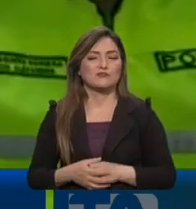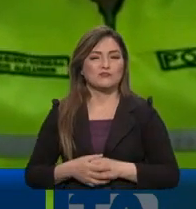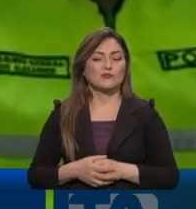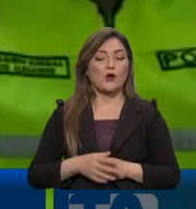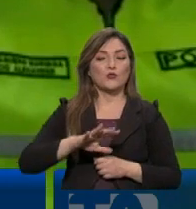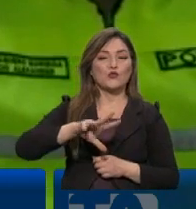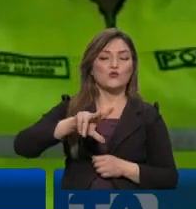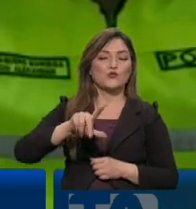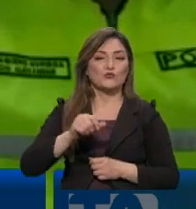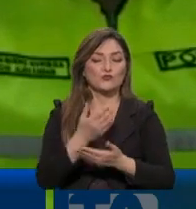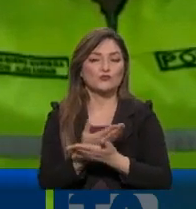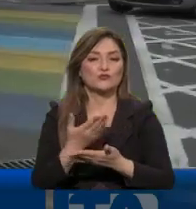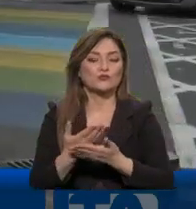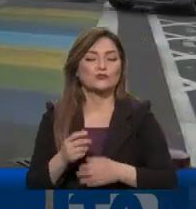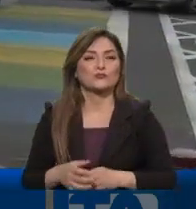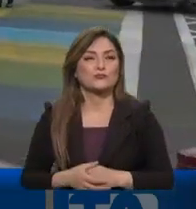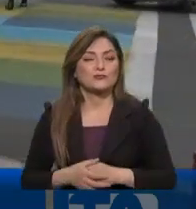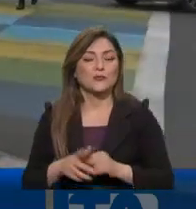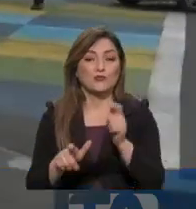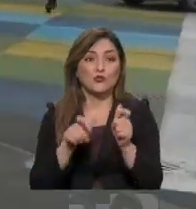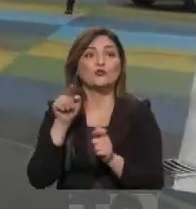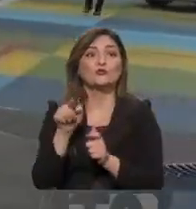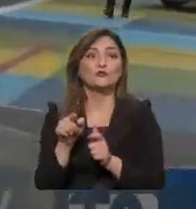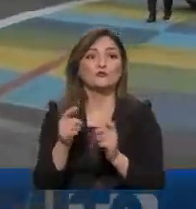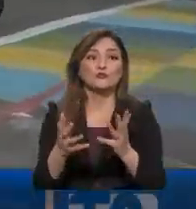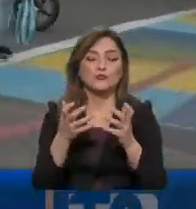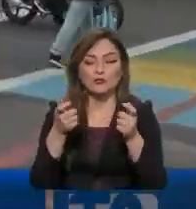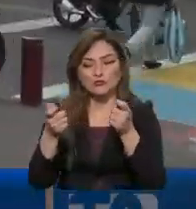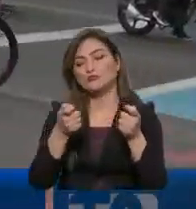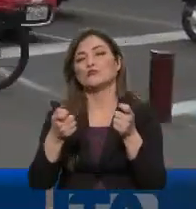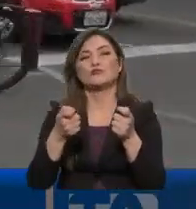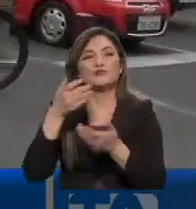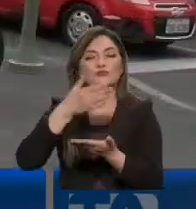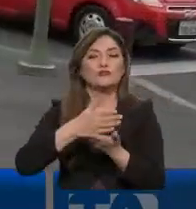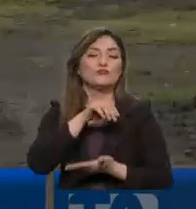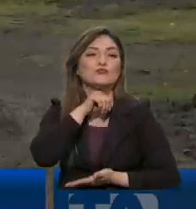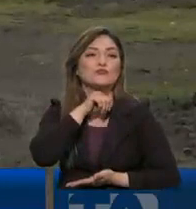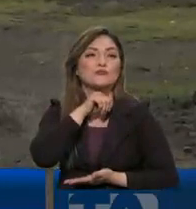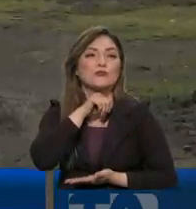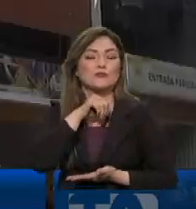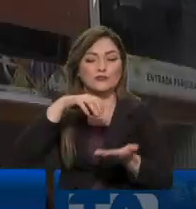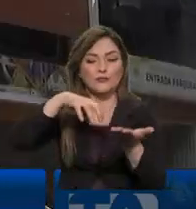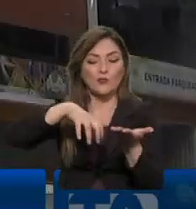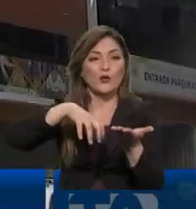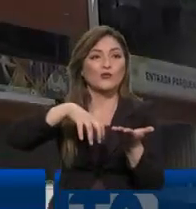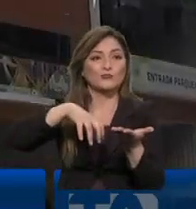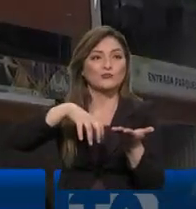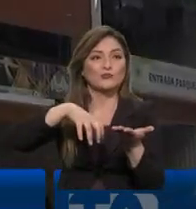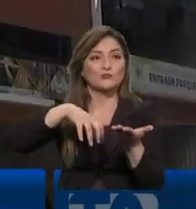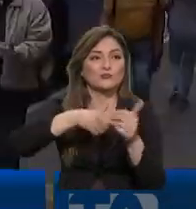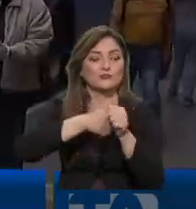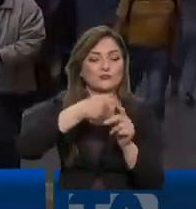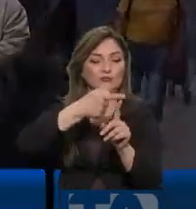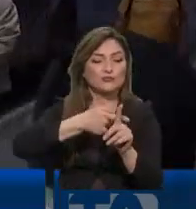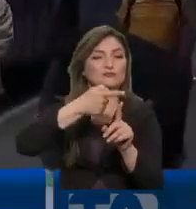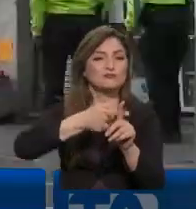robar los accesorios de los mismos. Los habitantes esperan más operativos para frenar la delincuencia en parroquias, al entorno de los